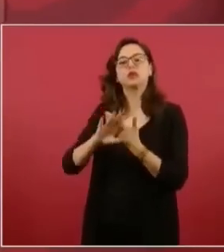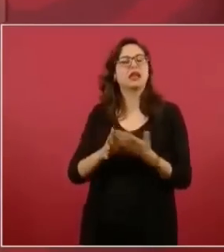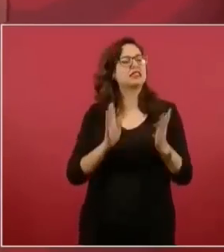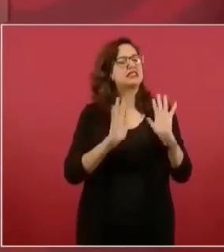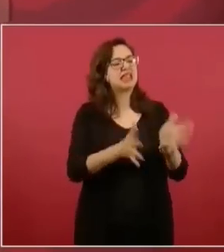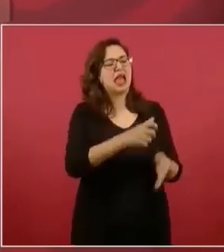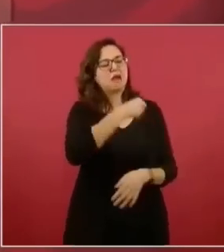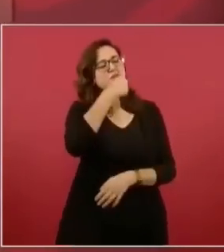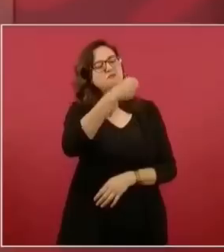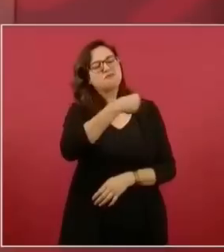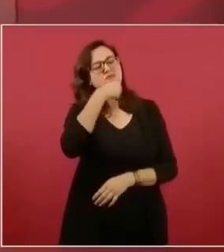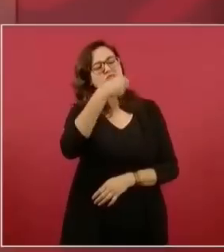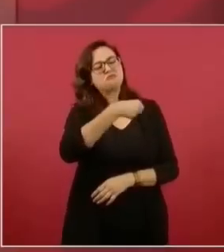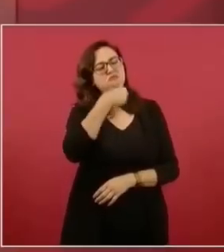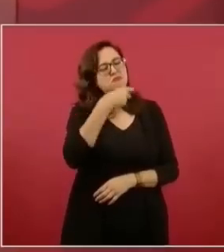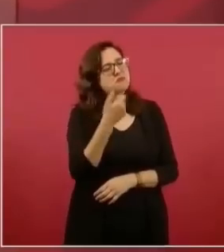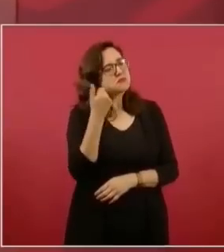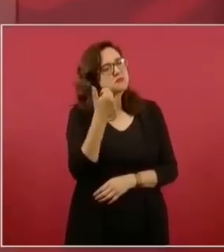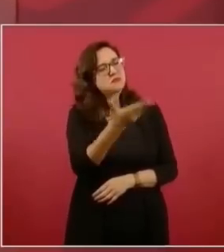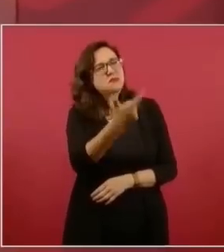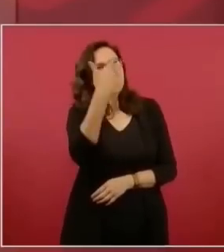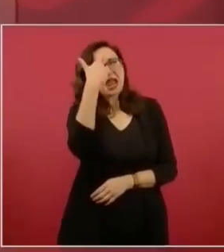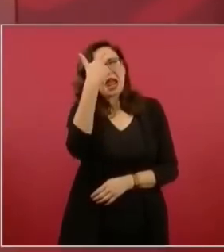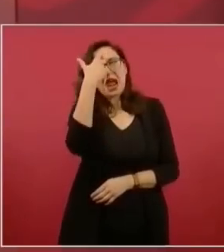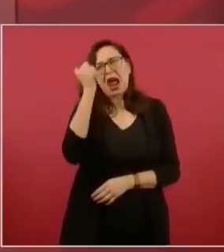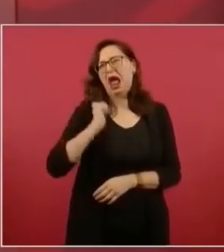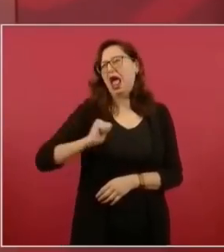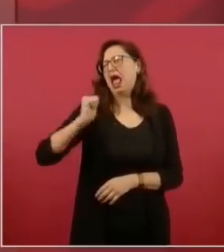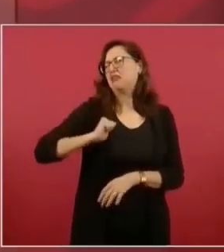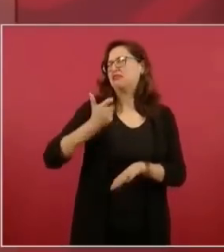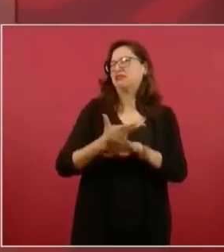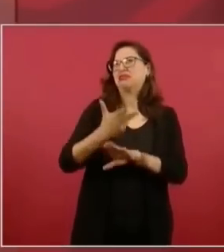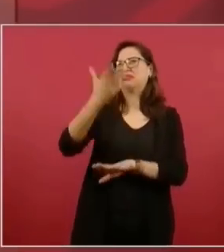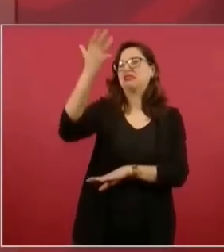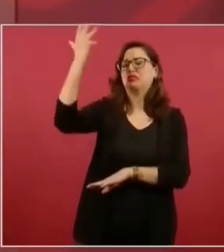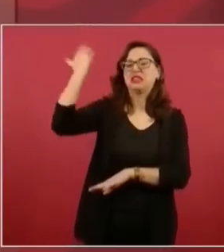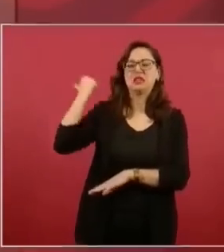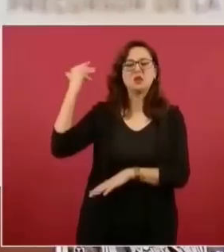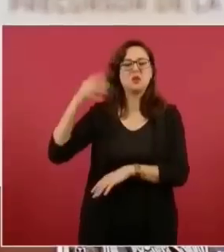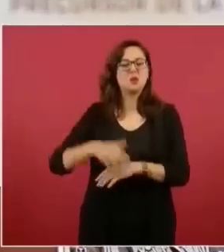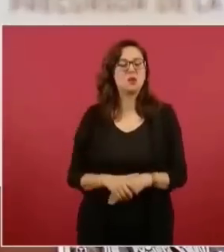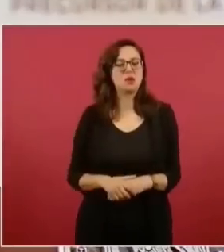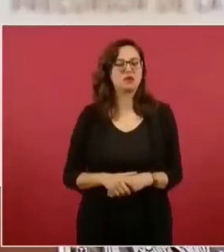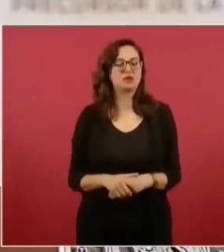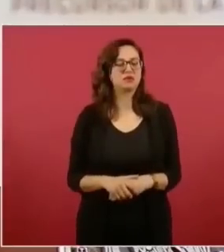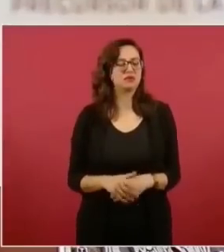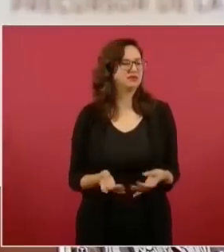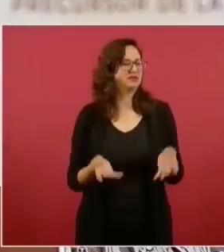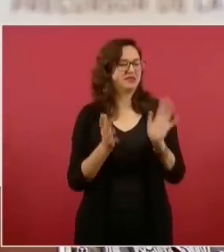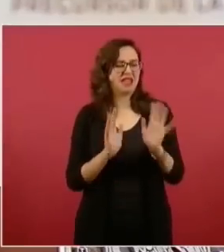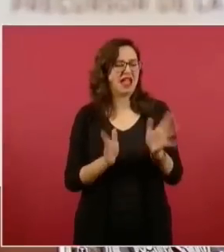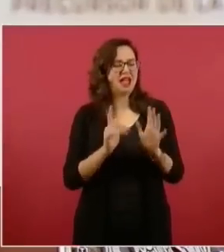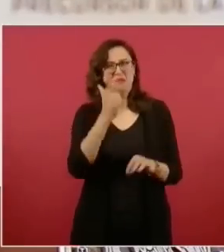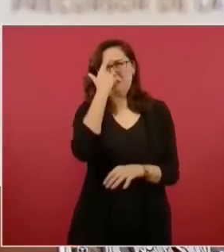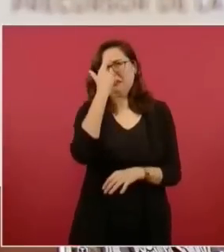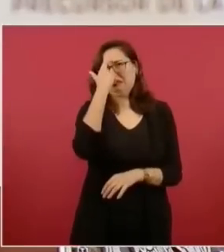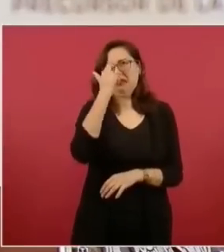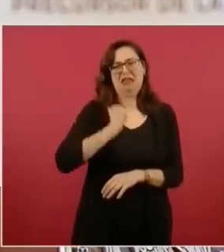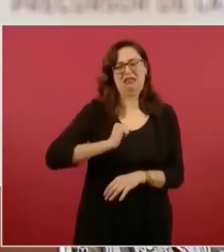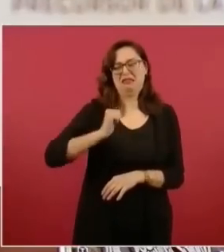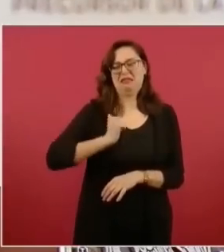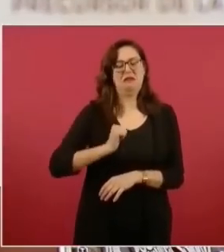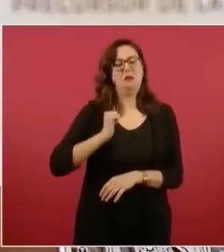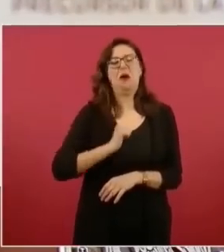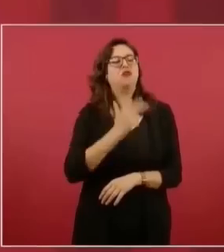atrasado, que era un anacronismo, que me había yo quedado en el almanaque,